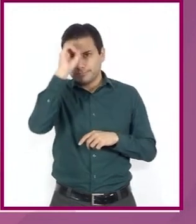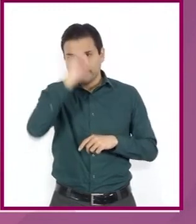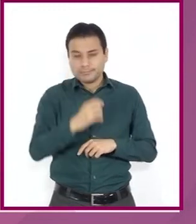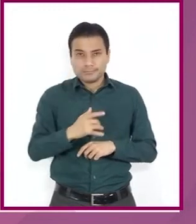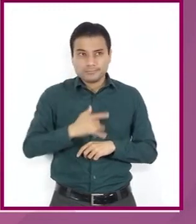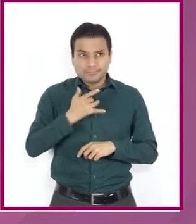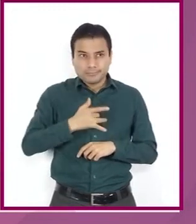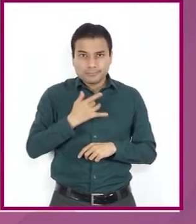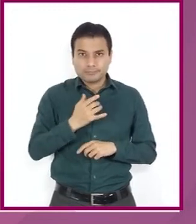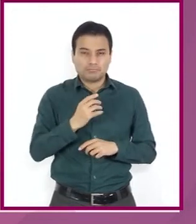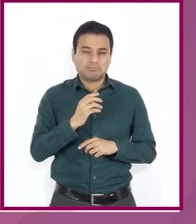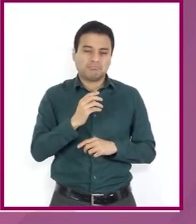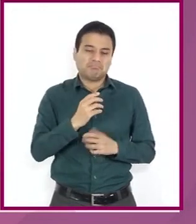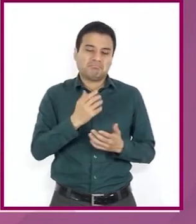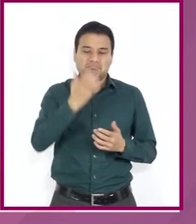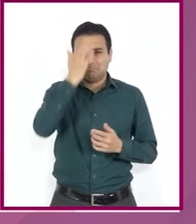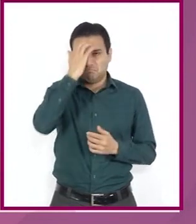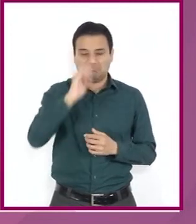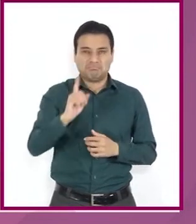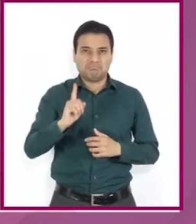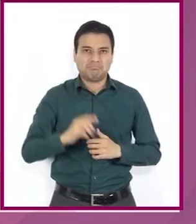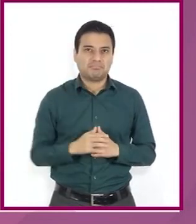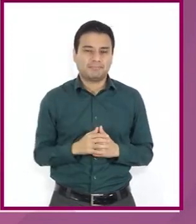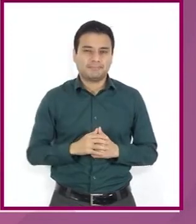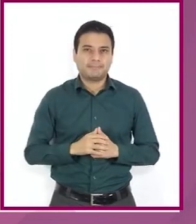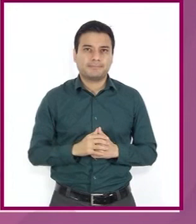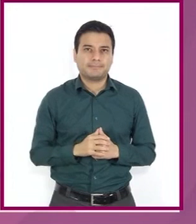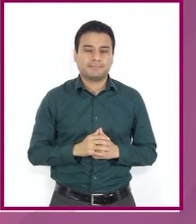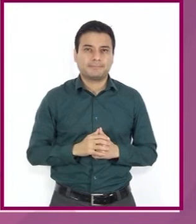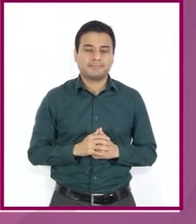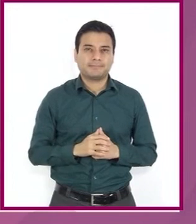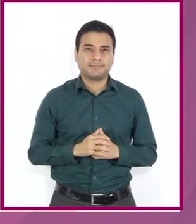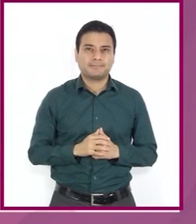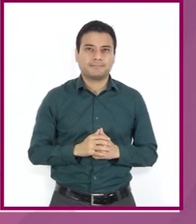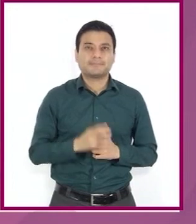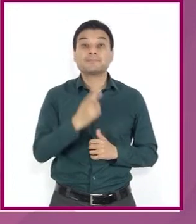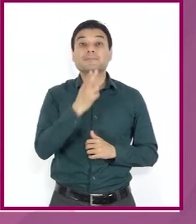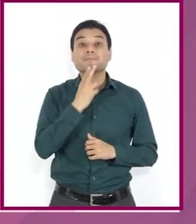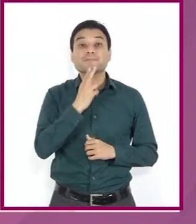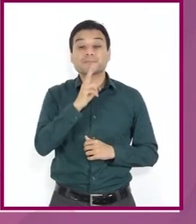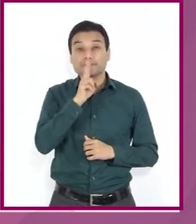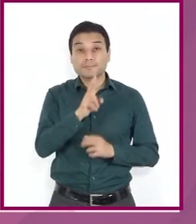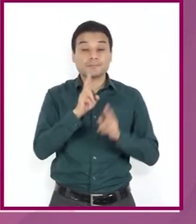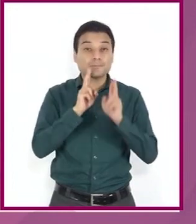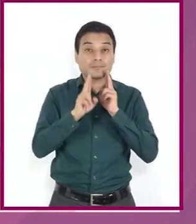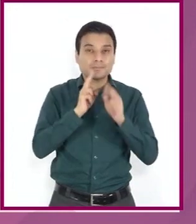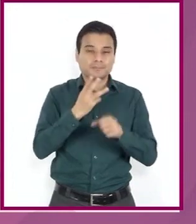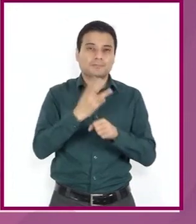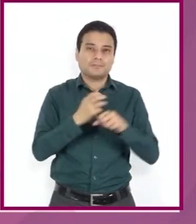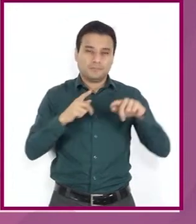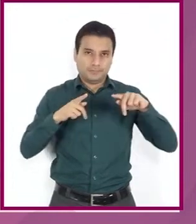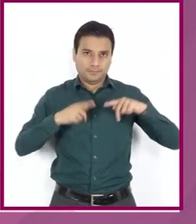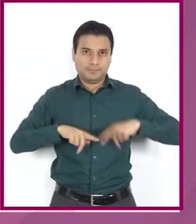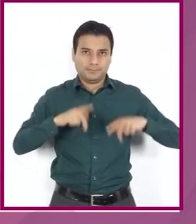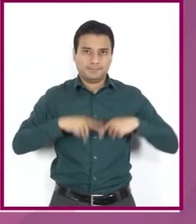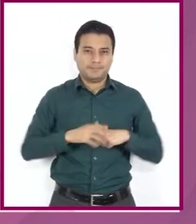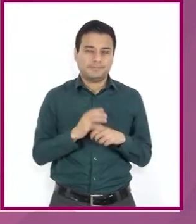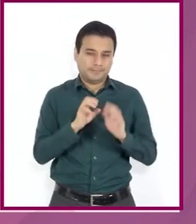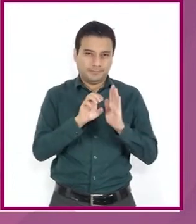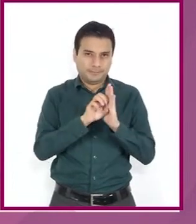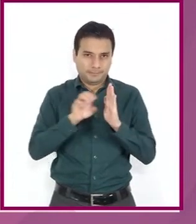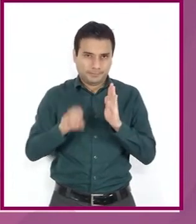que se le comuniquen o lo descubran. Utiliza la voz narrativa en tercera persona.